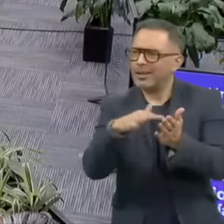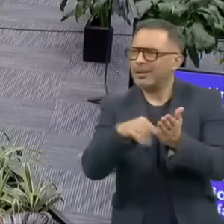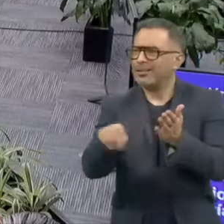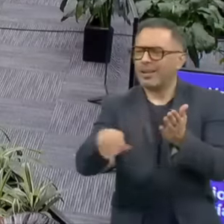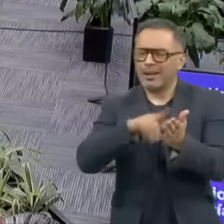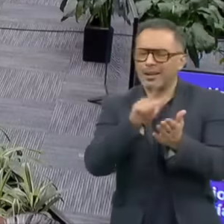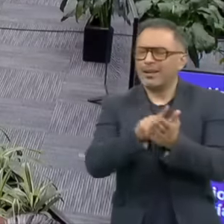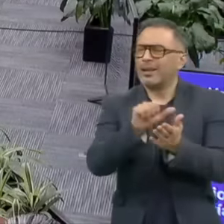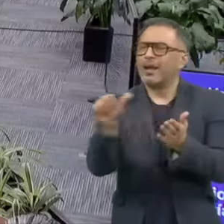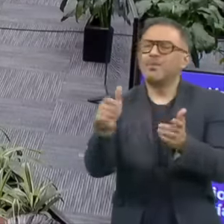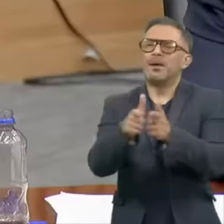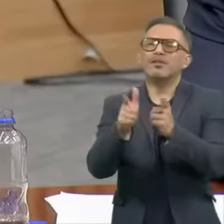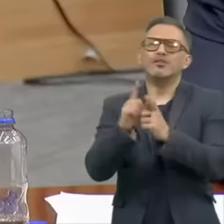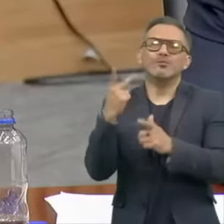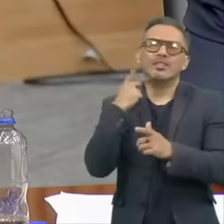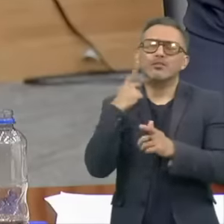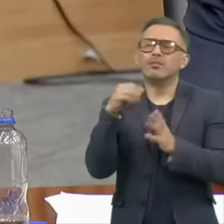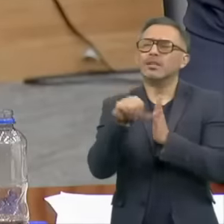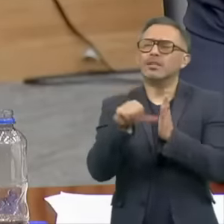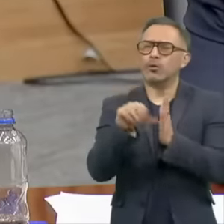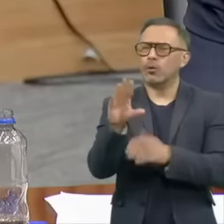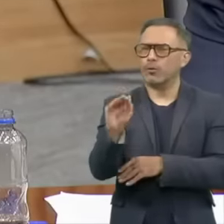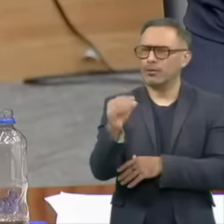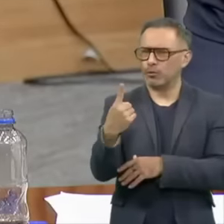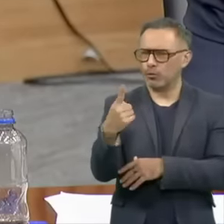Políticos, artículo 91.